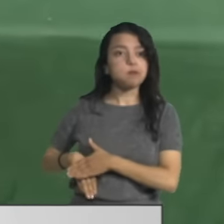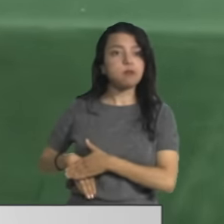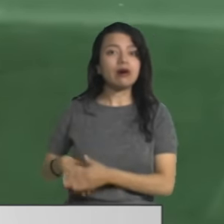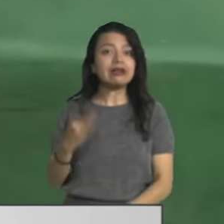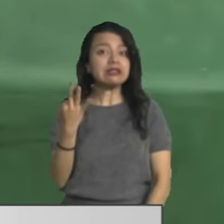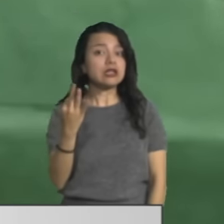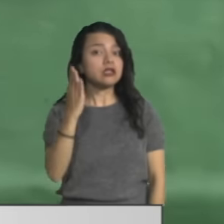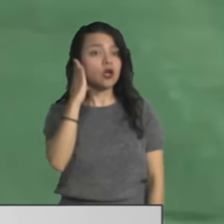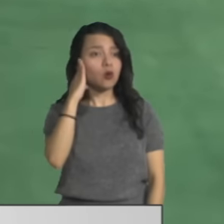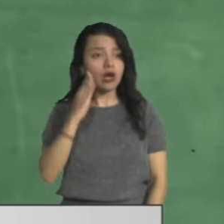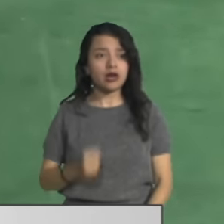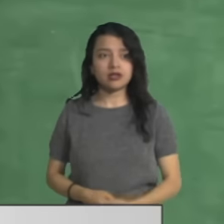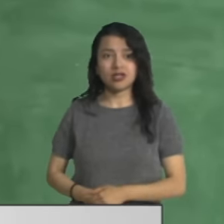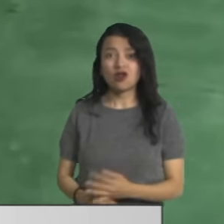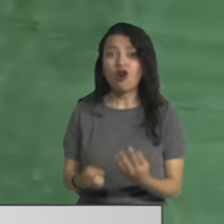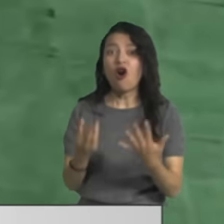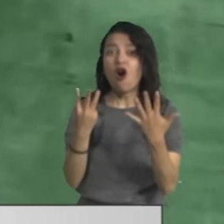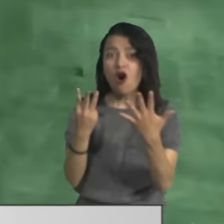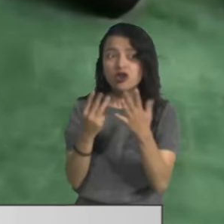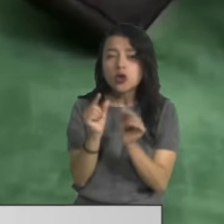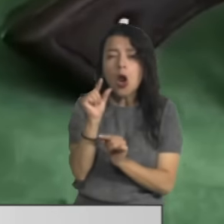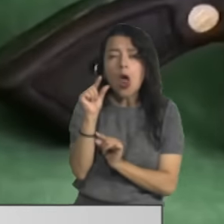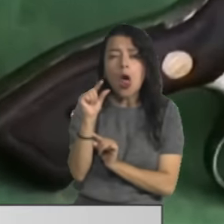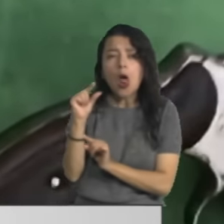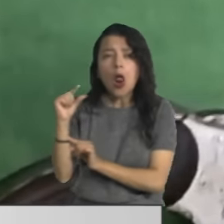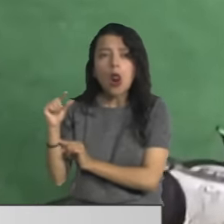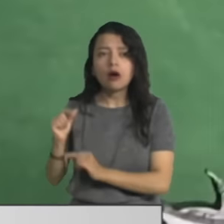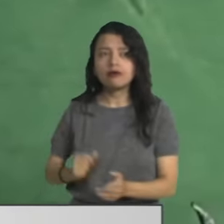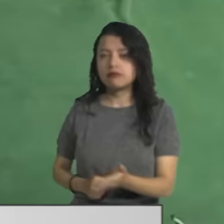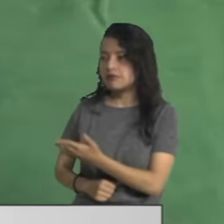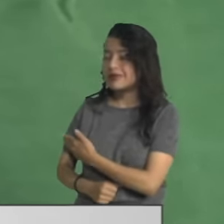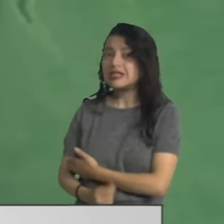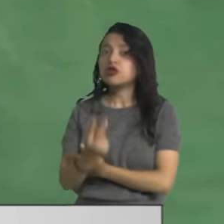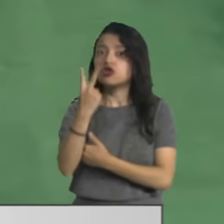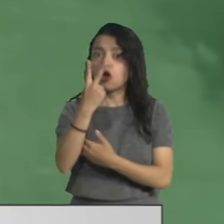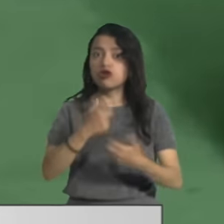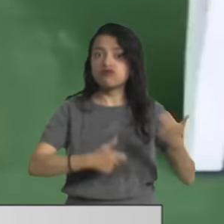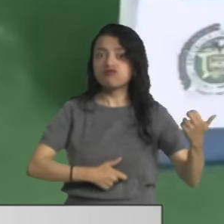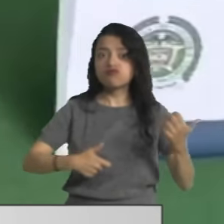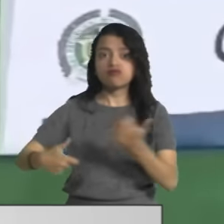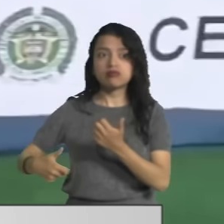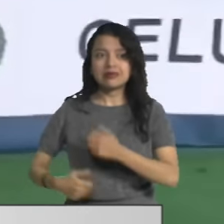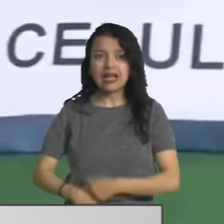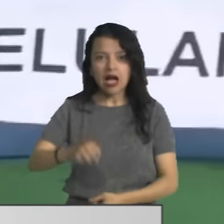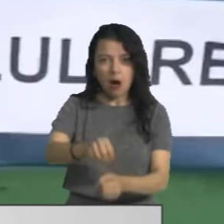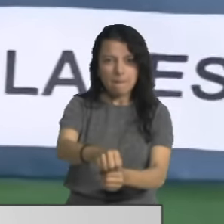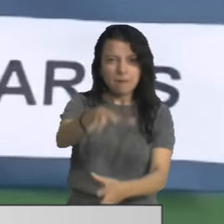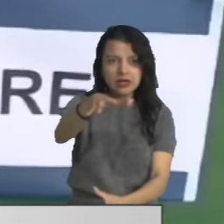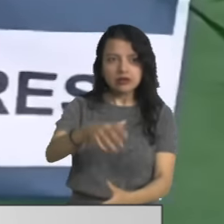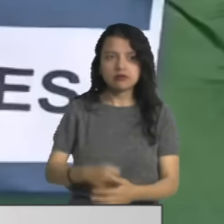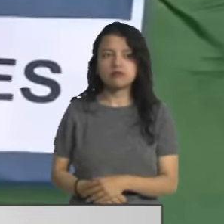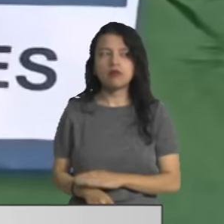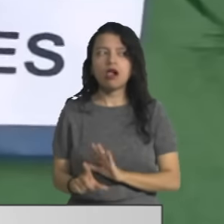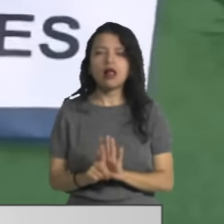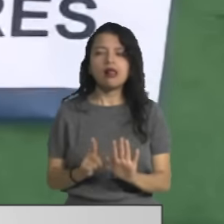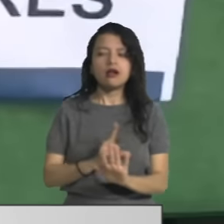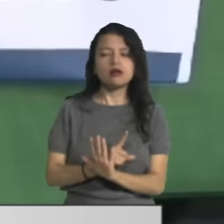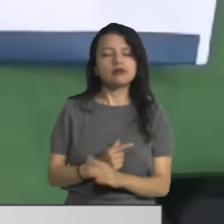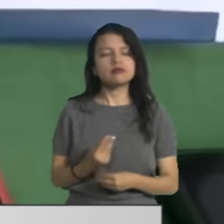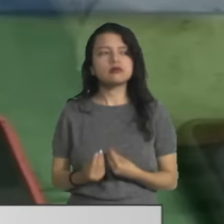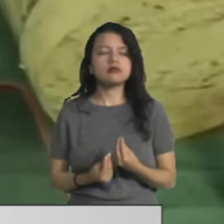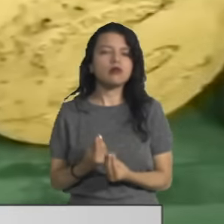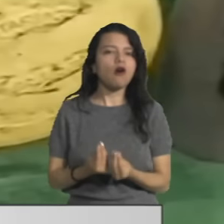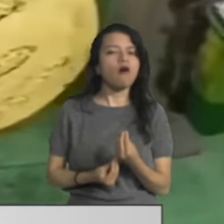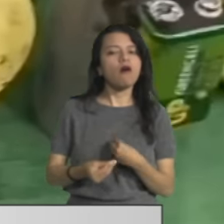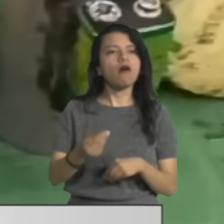3 celulares, 8 cartuchos con munición de diferentes calibres, 2 armas de fuego y explosivos, elementos ilícitos utilizados por la organización